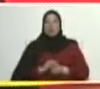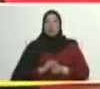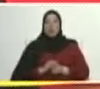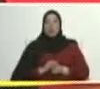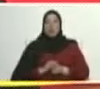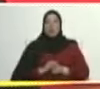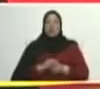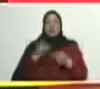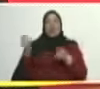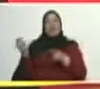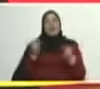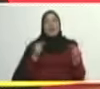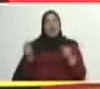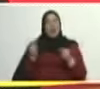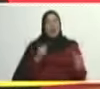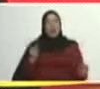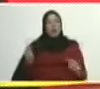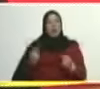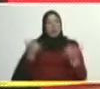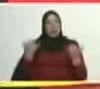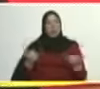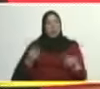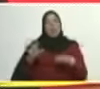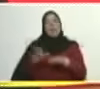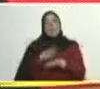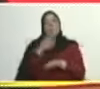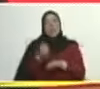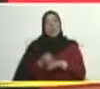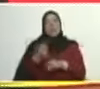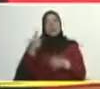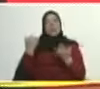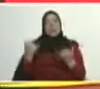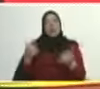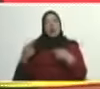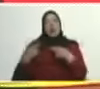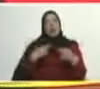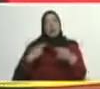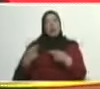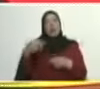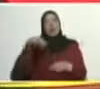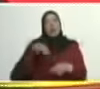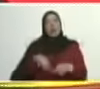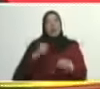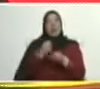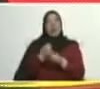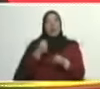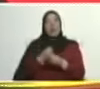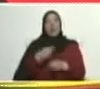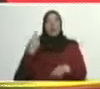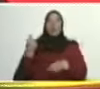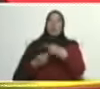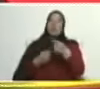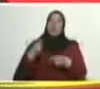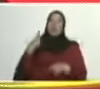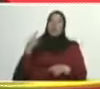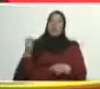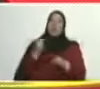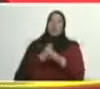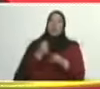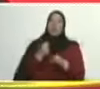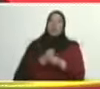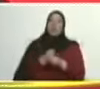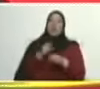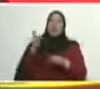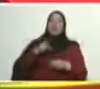y el diálogo deben ser los principios que conduzcan las relaciones entre los Estados. Es imprescindible encaminar